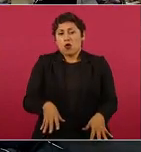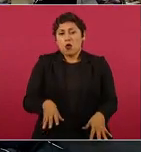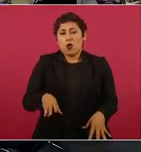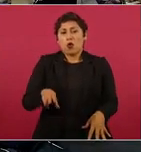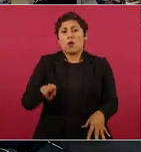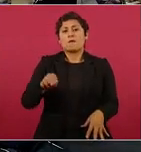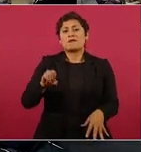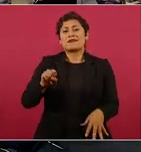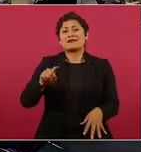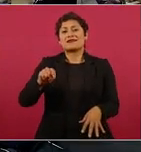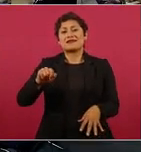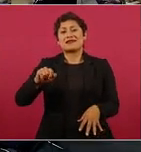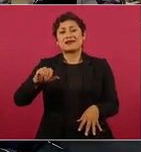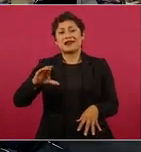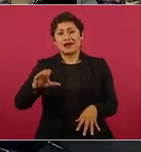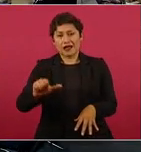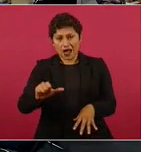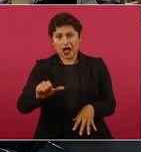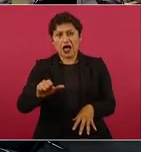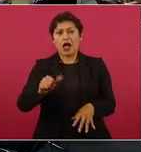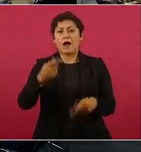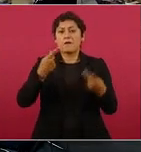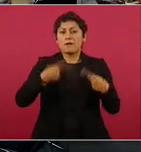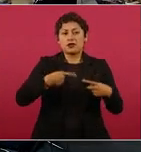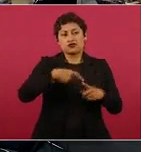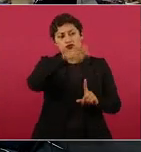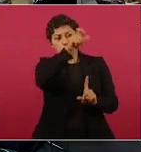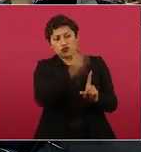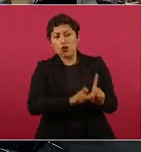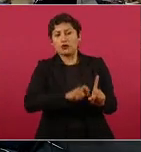del político, del servidor público.